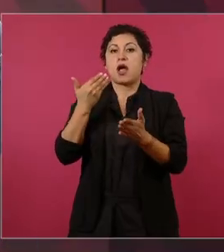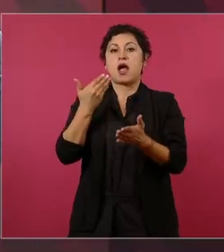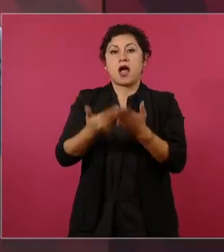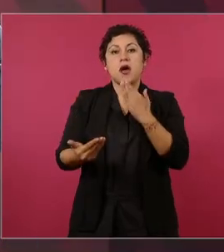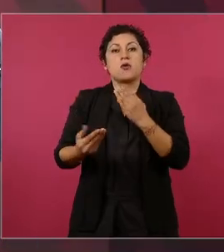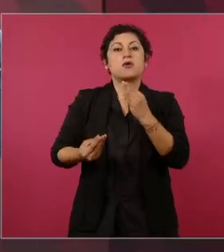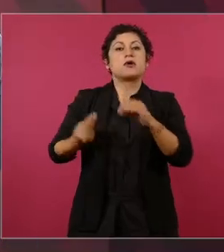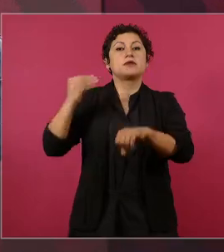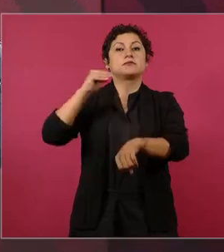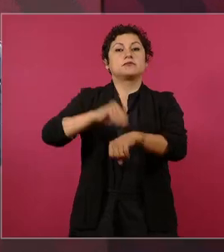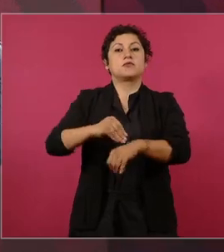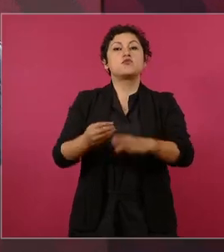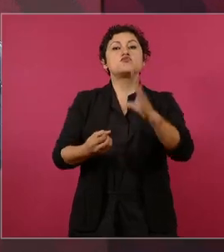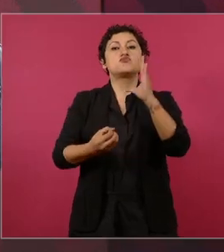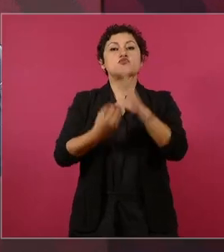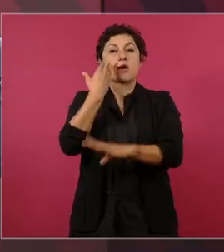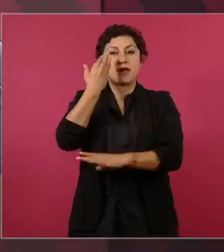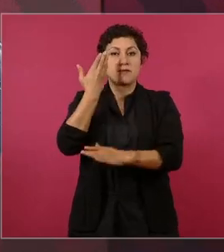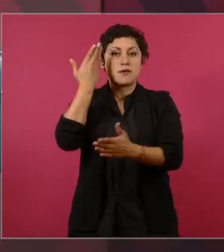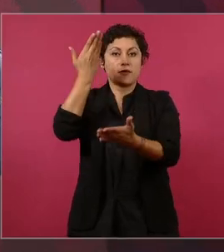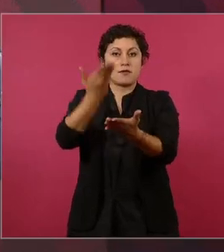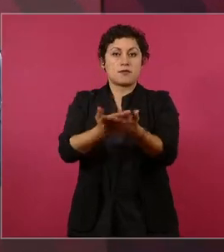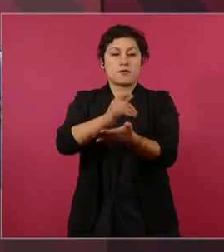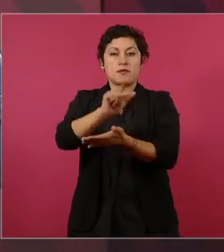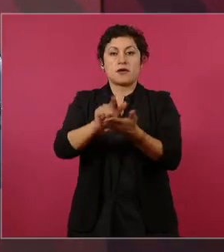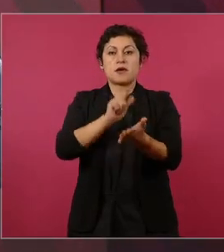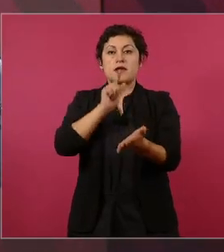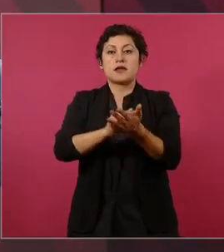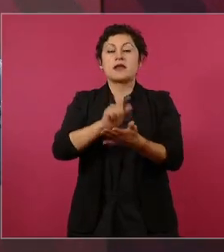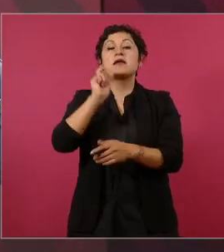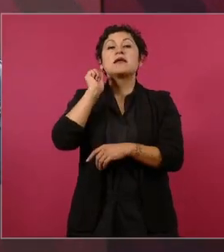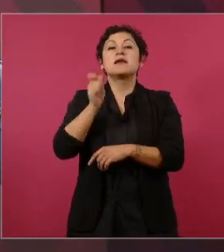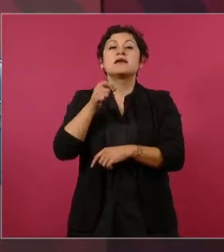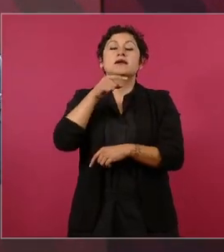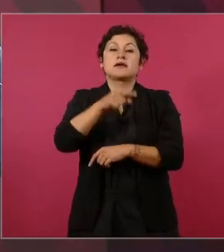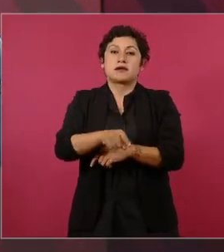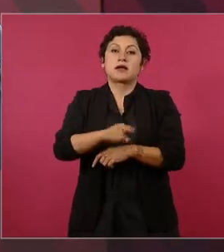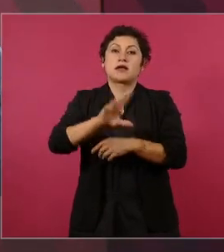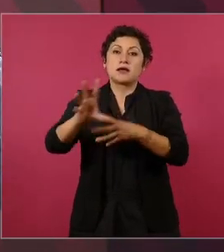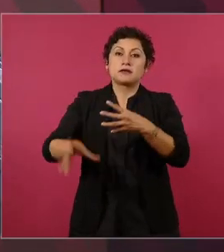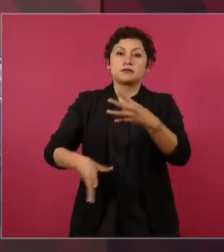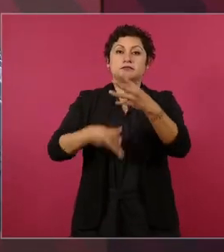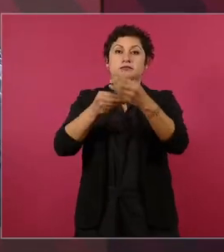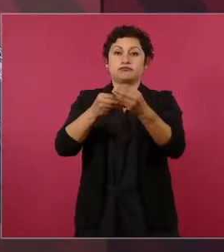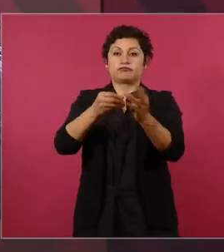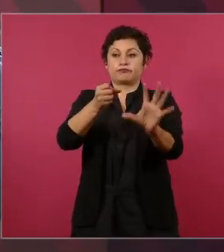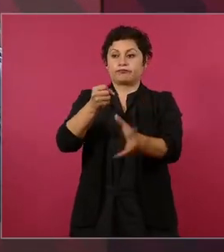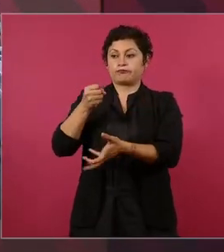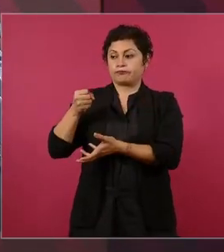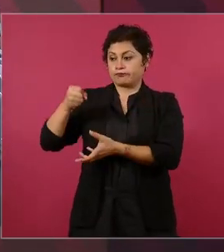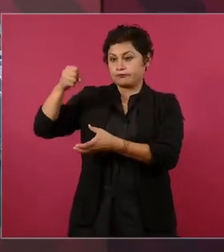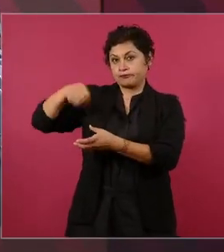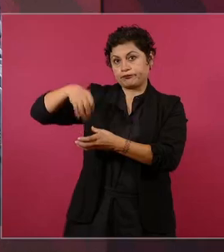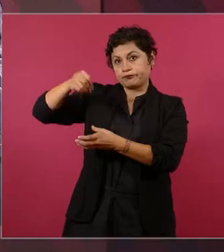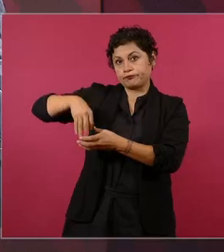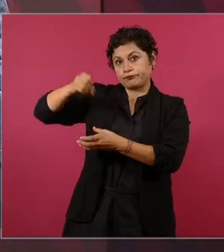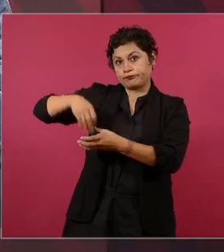para darle los 4,000. Y que si ganaba